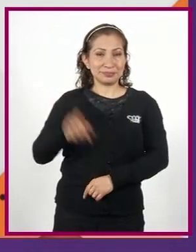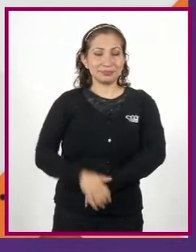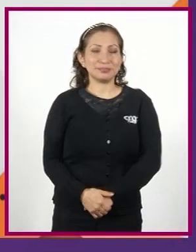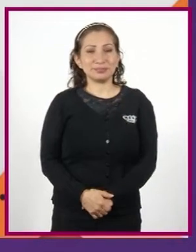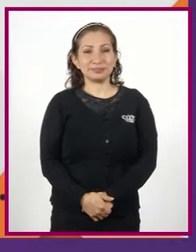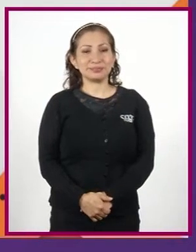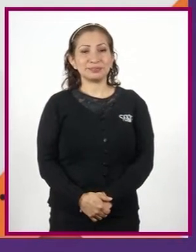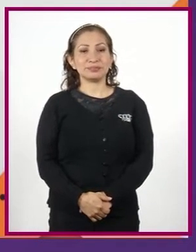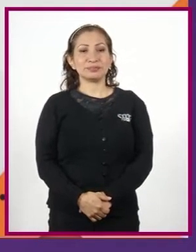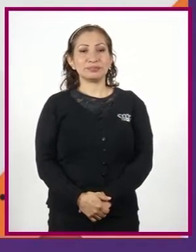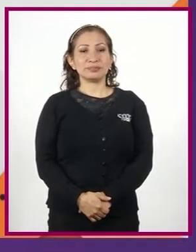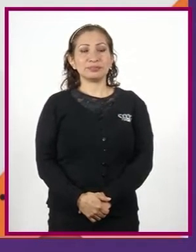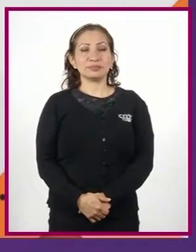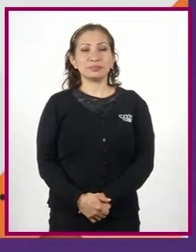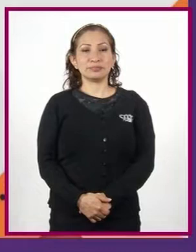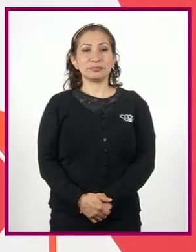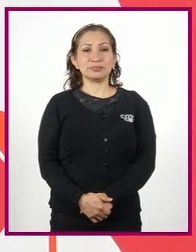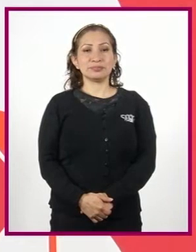en pantalla.